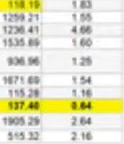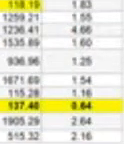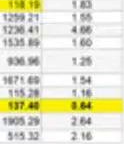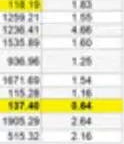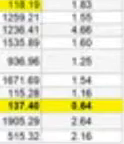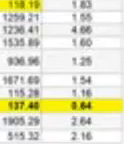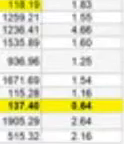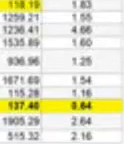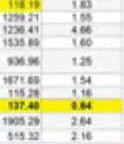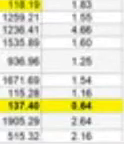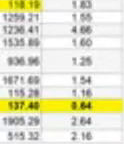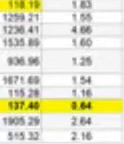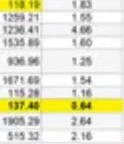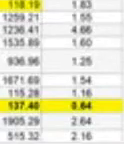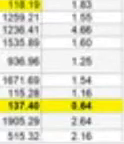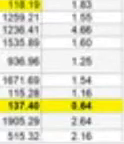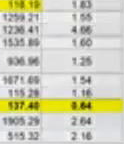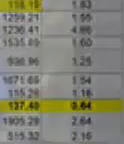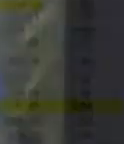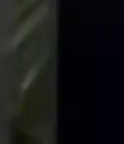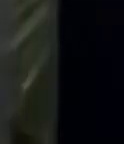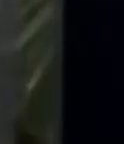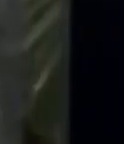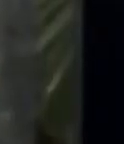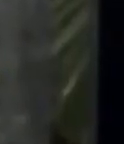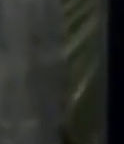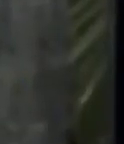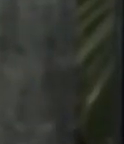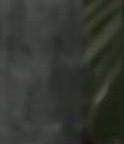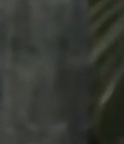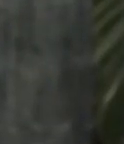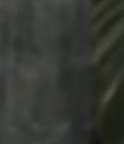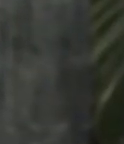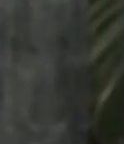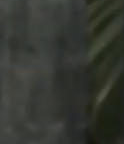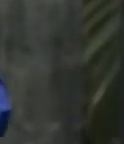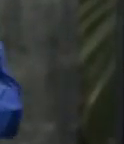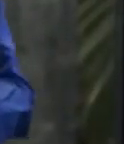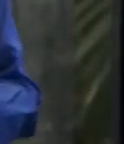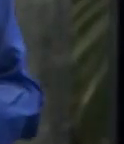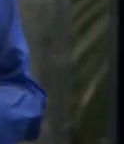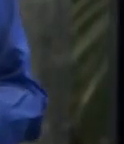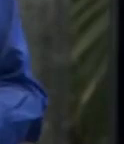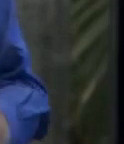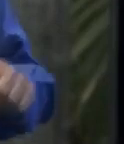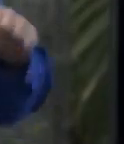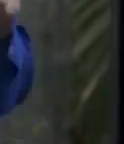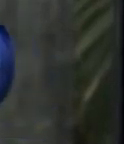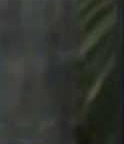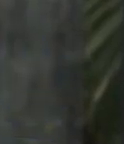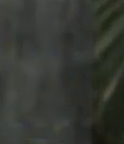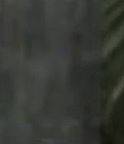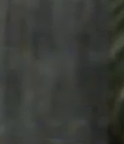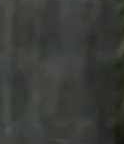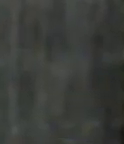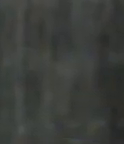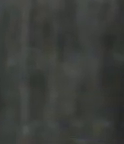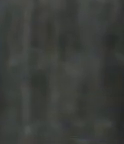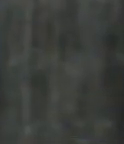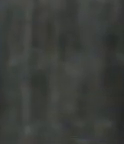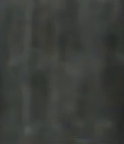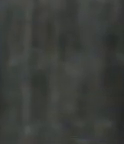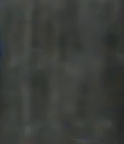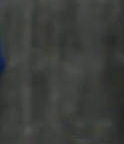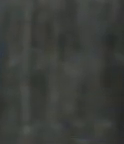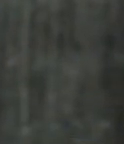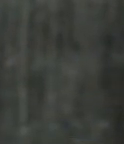desarrolladas. La vacuna Abdala y el candidato vacunal Soberana, en los resultados que han mostrado, los ensayos clínicos se hicieron